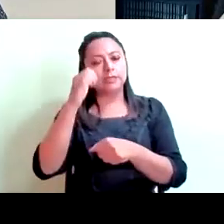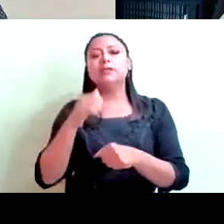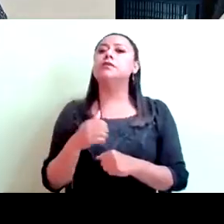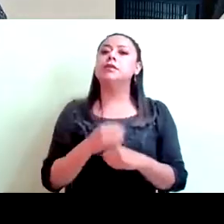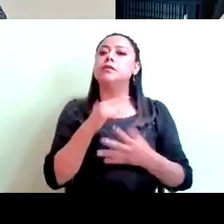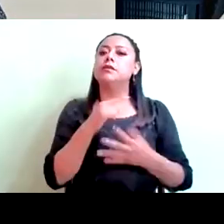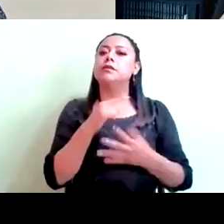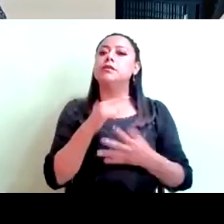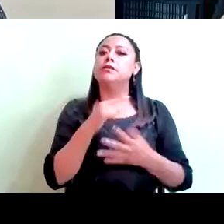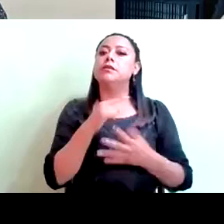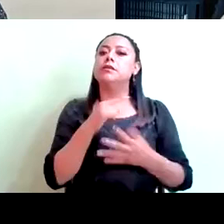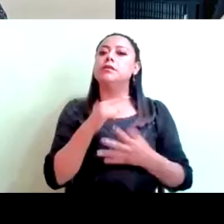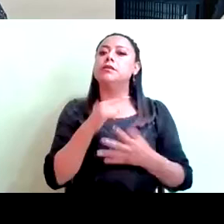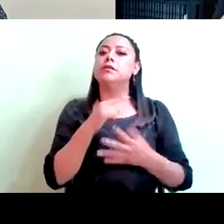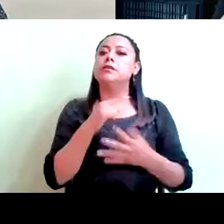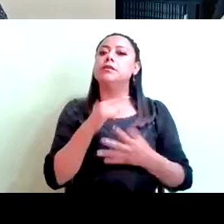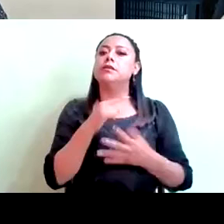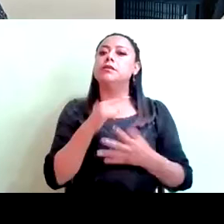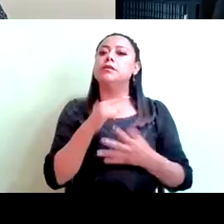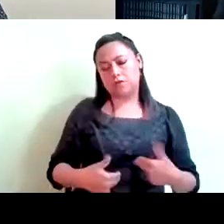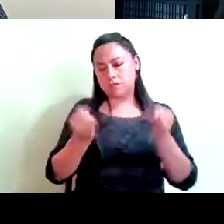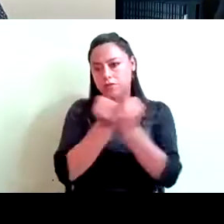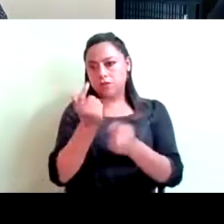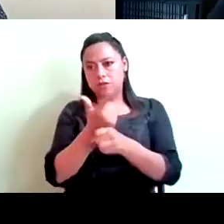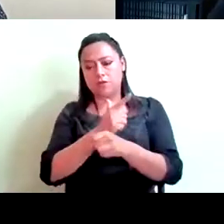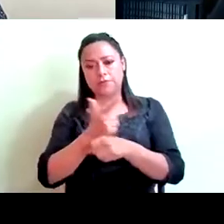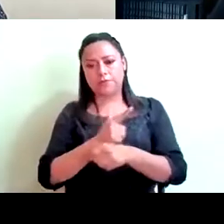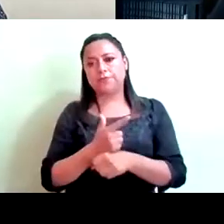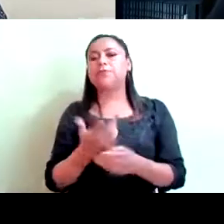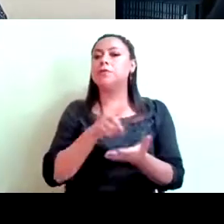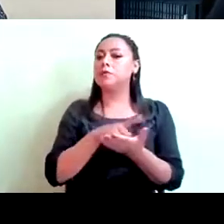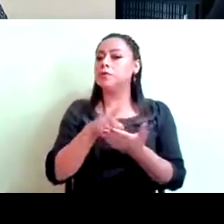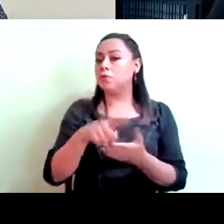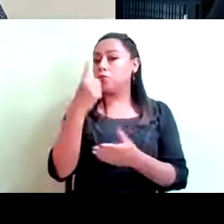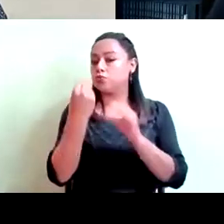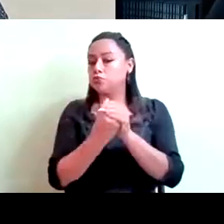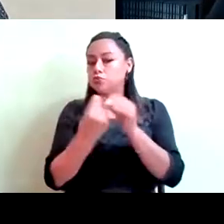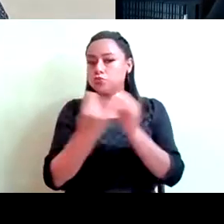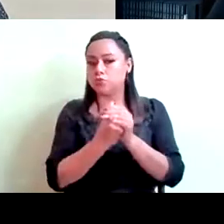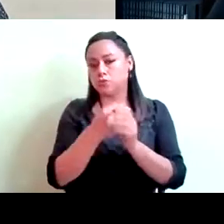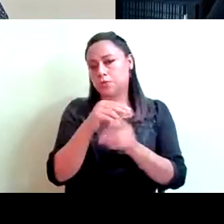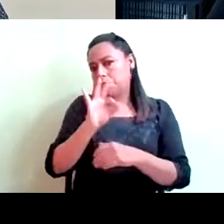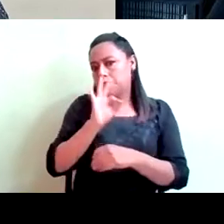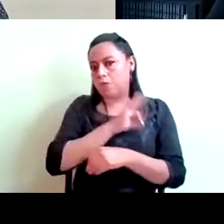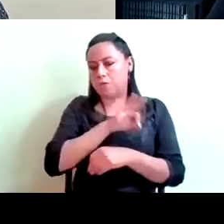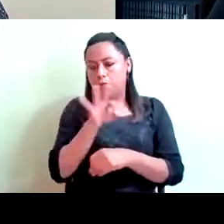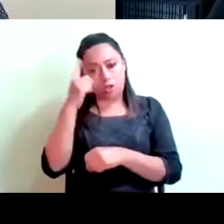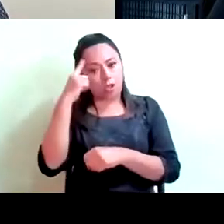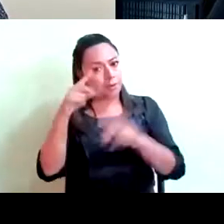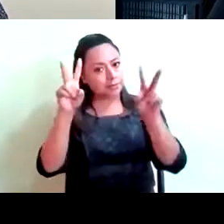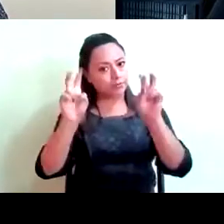como de la licenciatura en Derecho, un curso optativo en materia legislativa, en razón de que sería